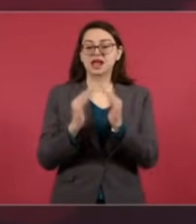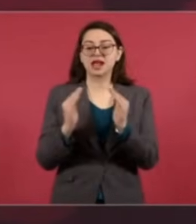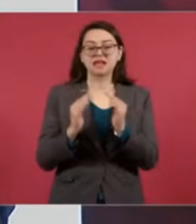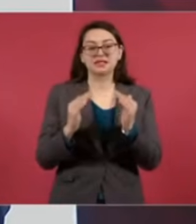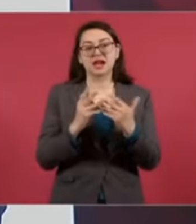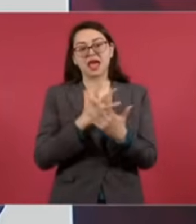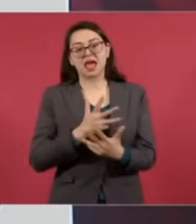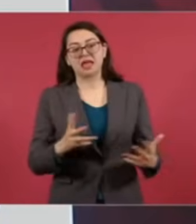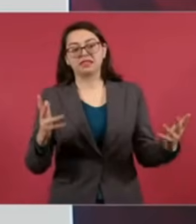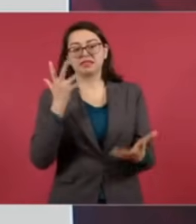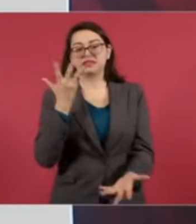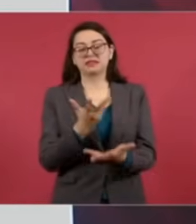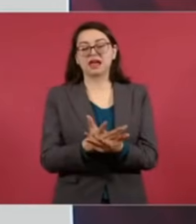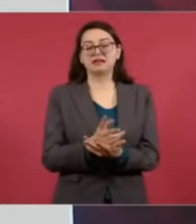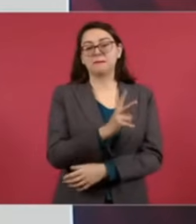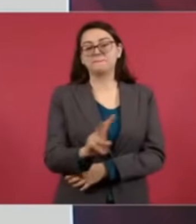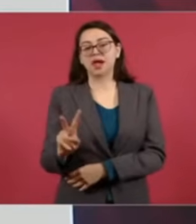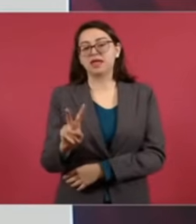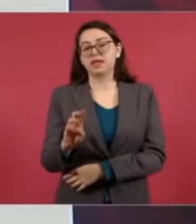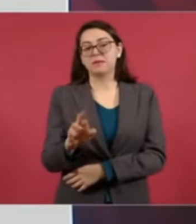descanso en Valle de Bravo